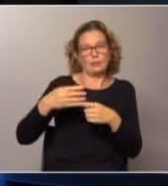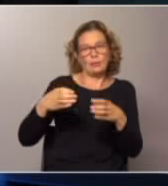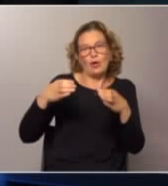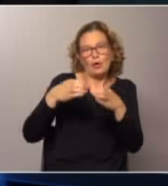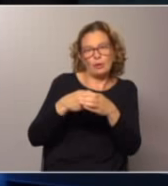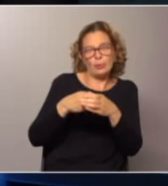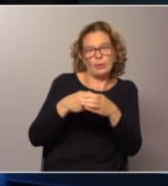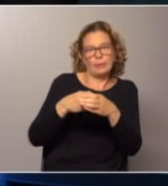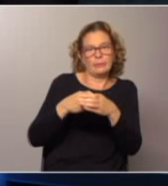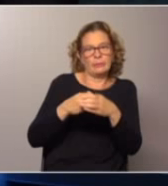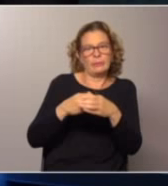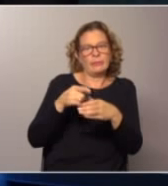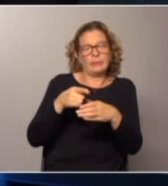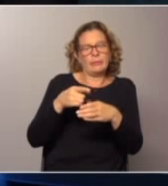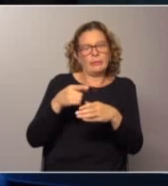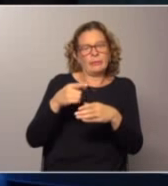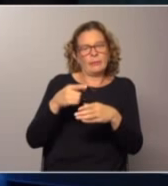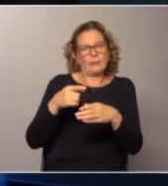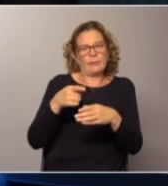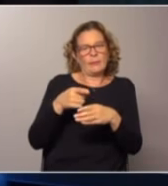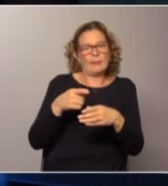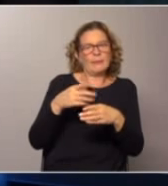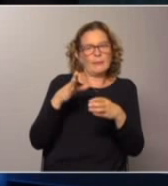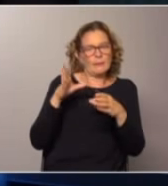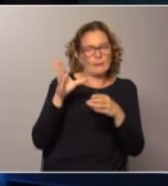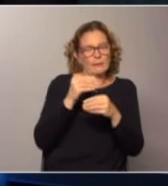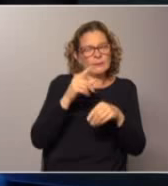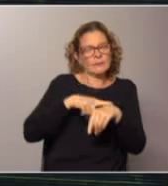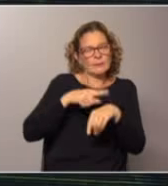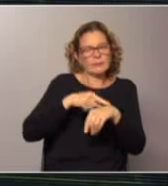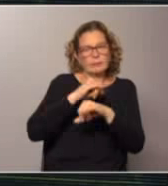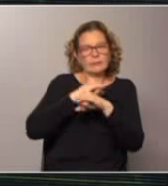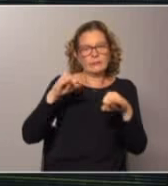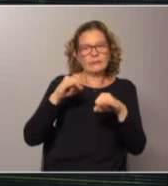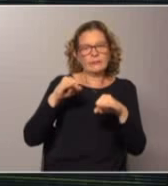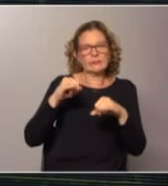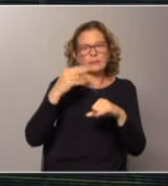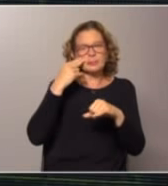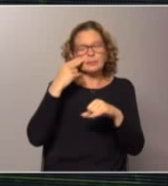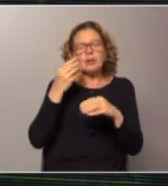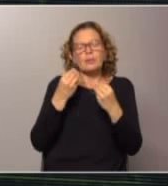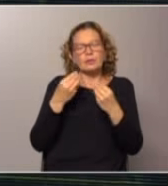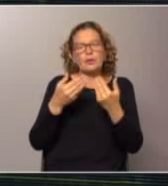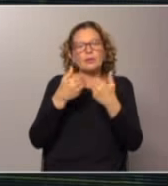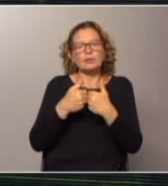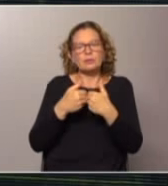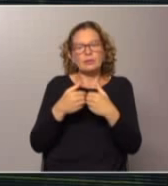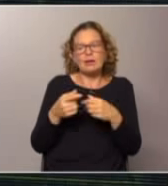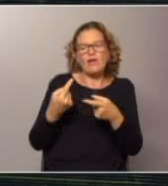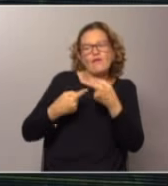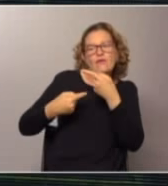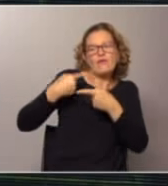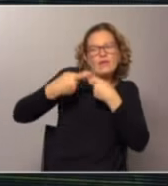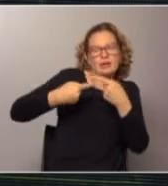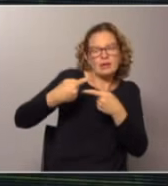republicano pero recuerden que fue con mucha resistencia después con el tiempo los terminó de liquidar que es otra gran pregunta que viene del partido republicano